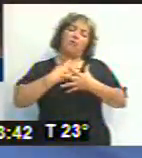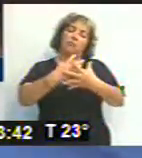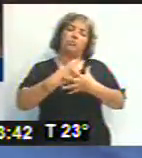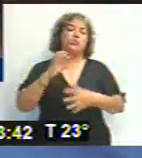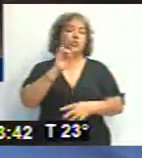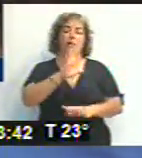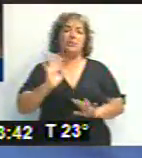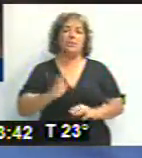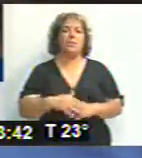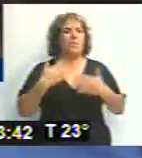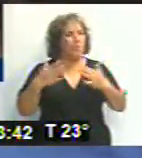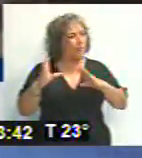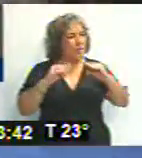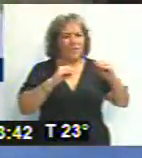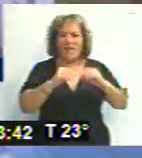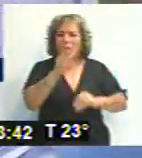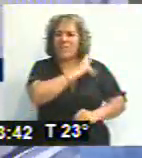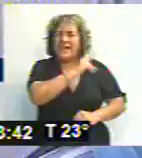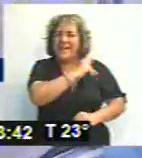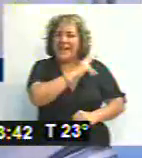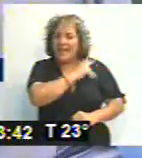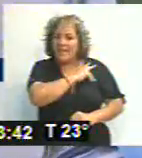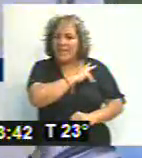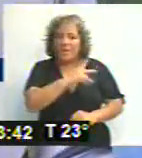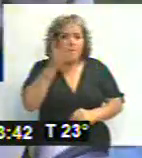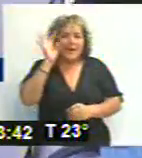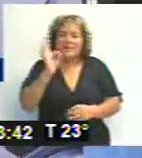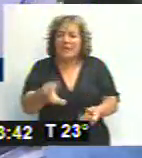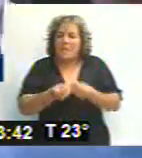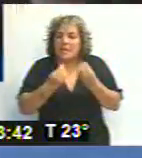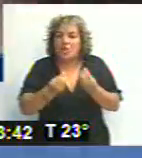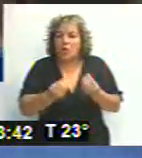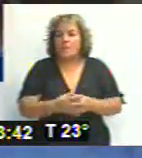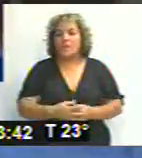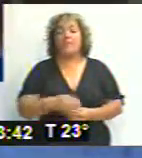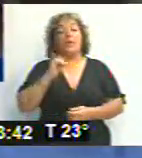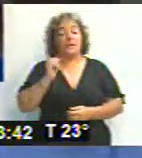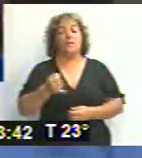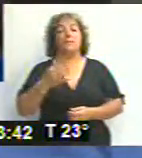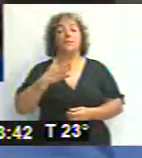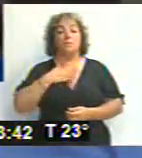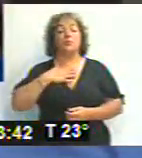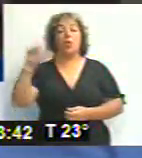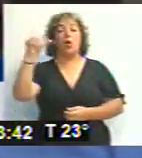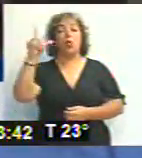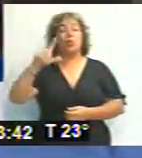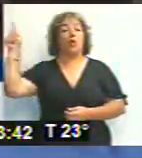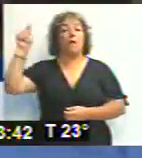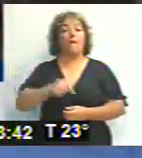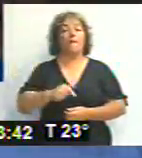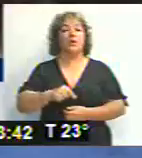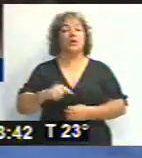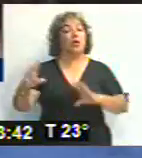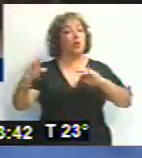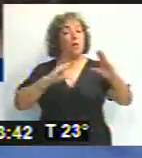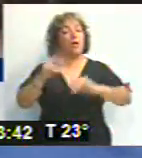únicamente. ¿Pudieron hablar ustedes con el jefe del servicio para conocer qué es lo que ha pasado? Sí, yo el lunes cuando vine hablé